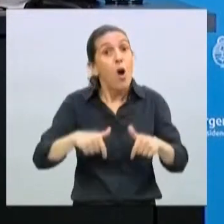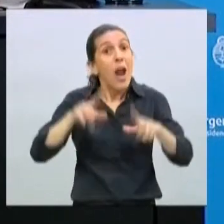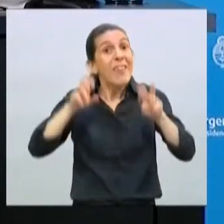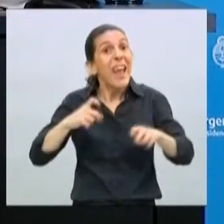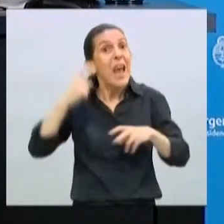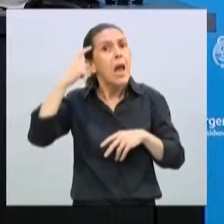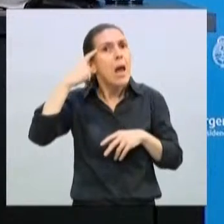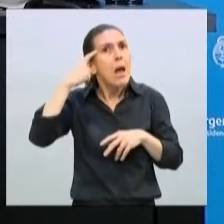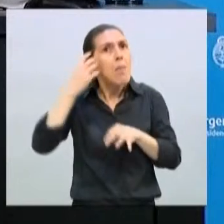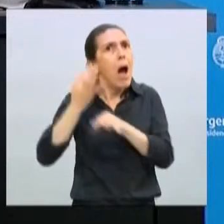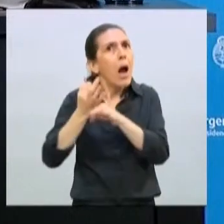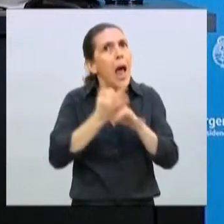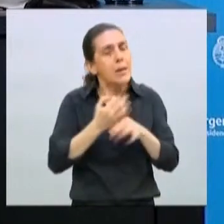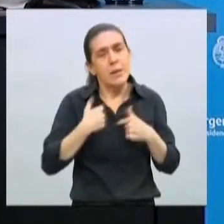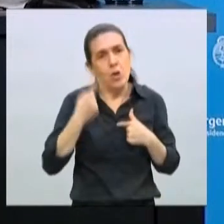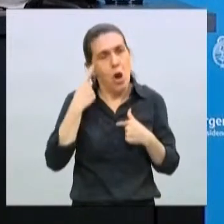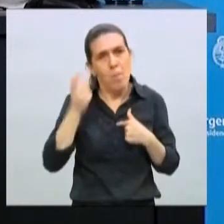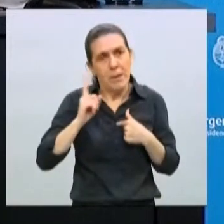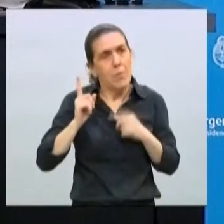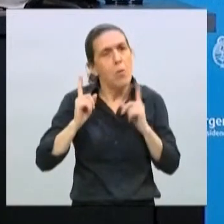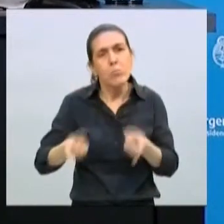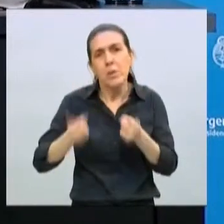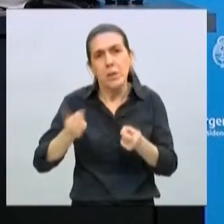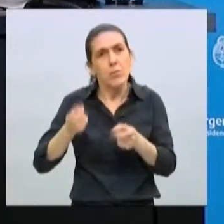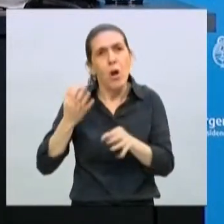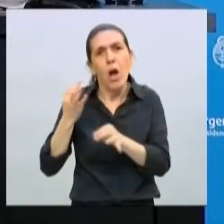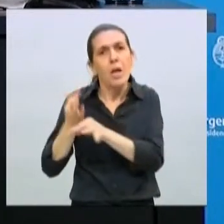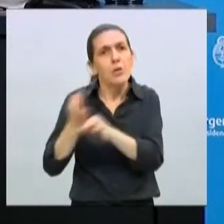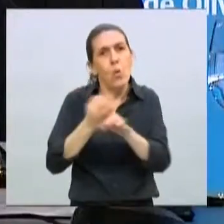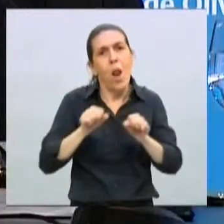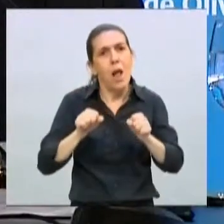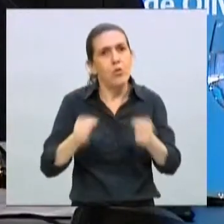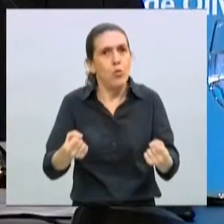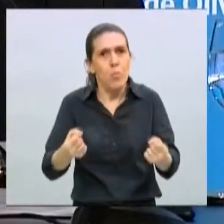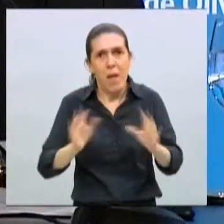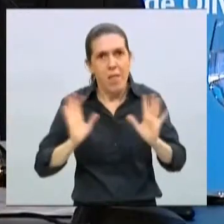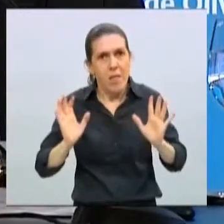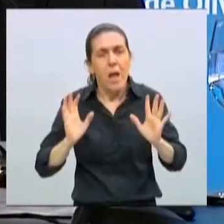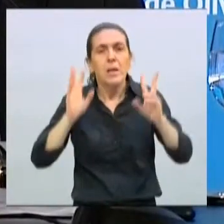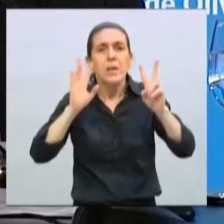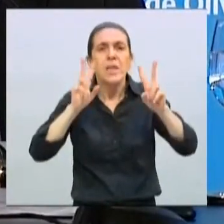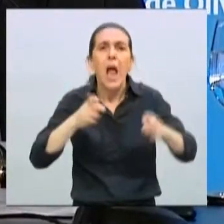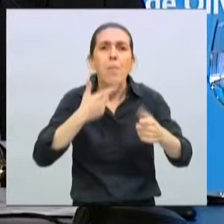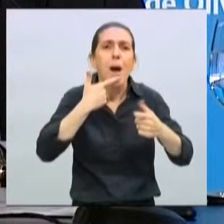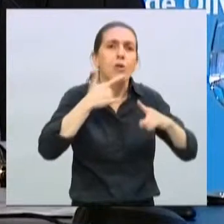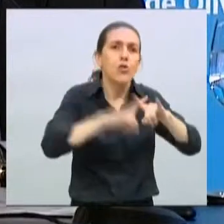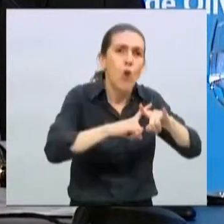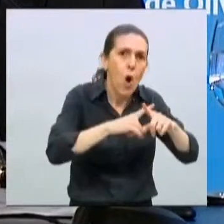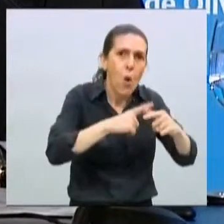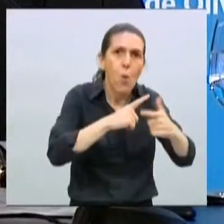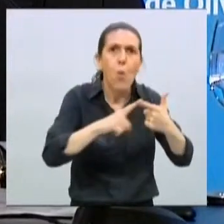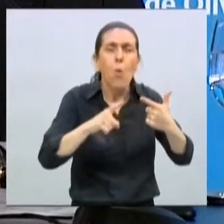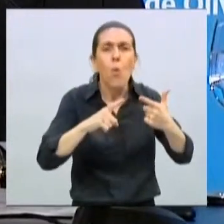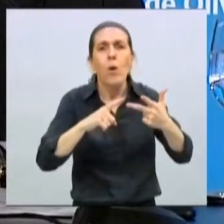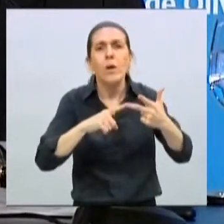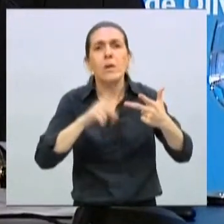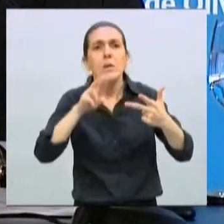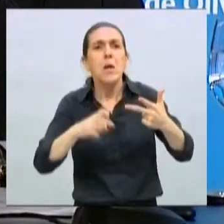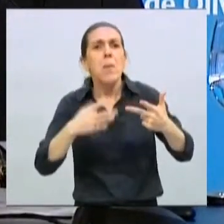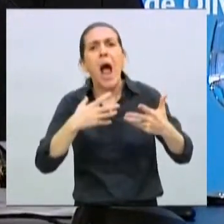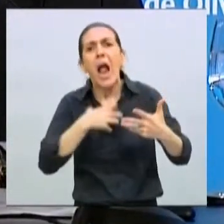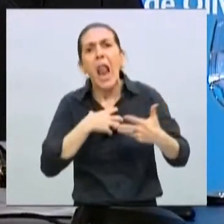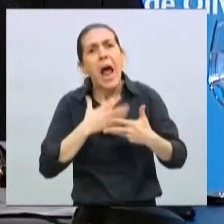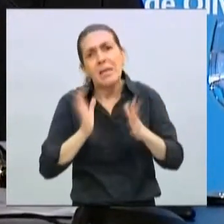vislumbrando, las previsiones se van a mantener, las previsiones que tienen que ver con espectáculos, con las